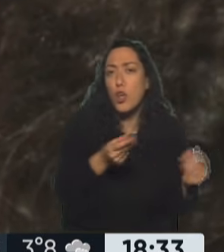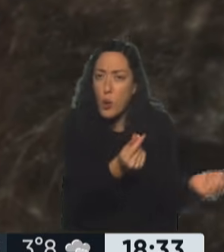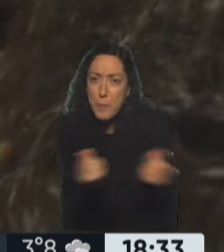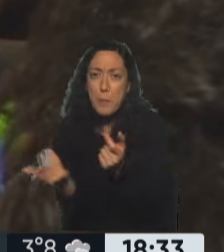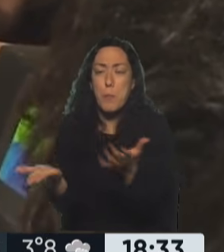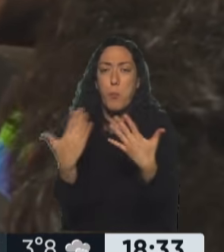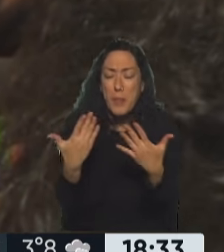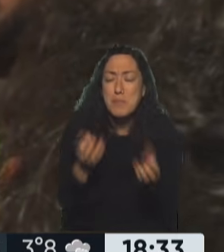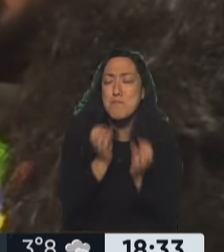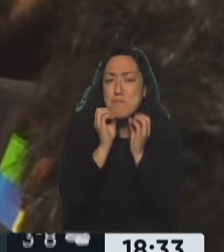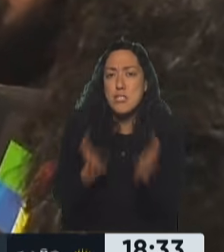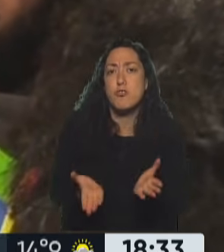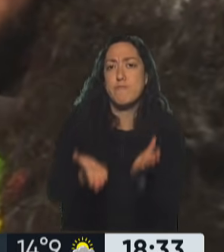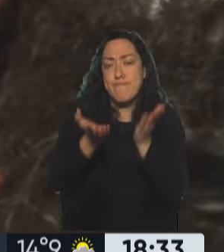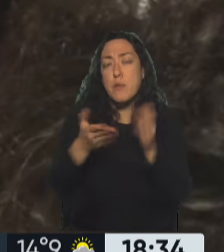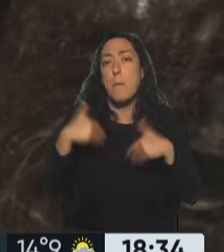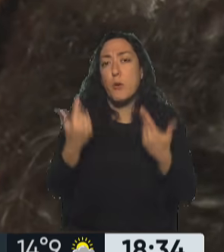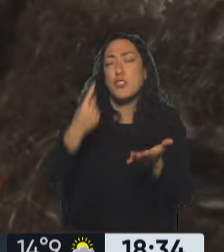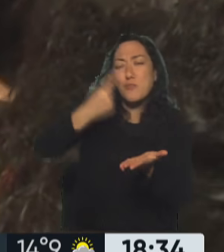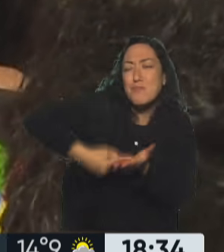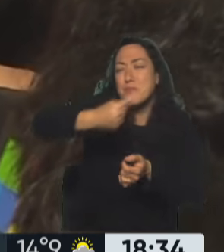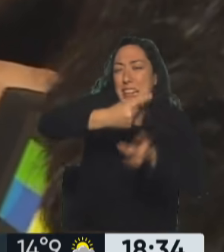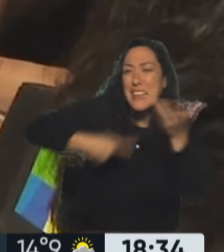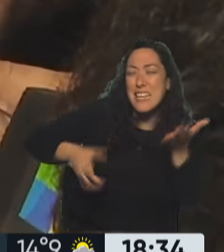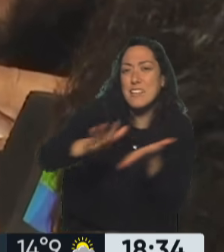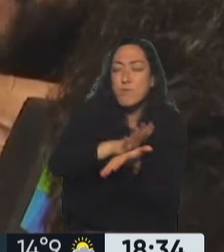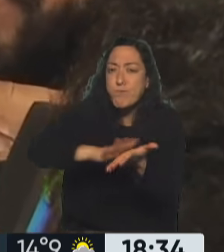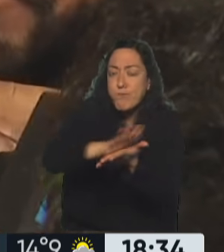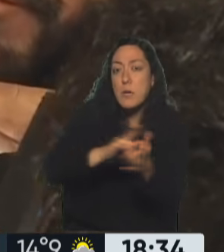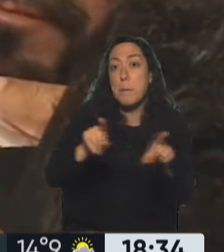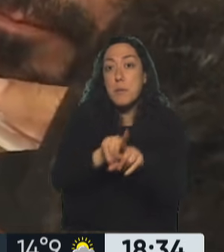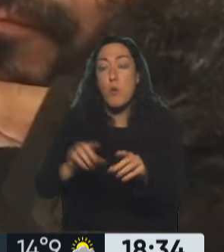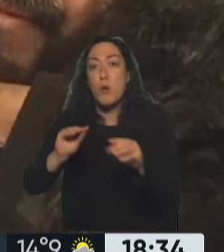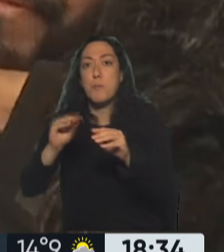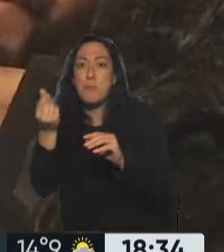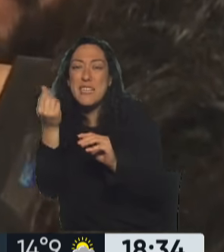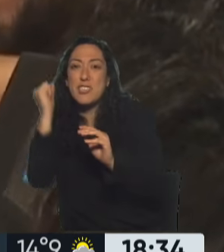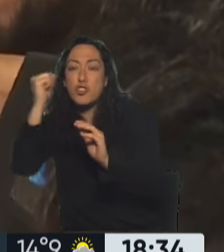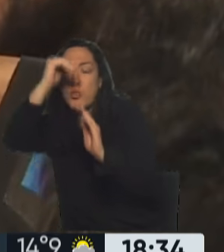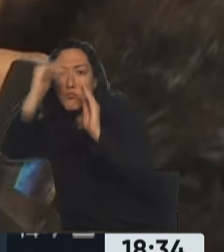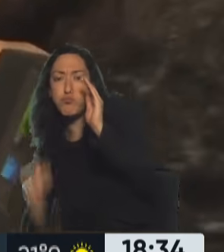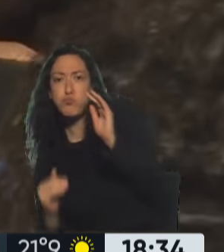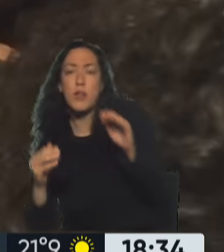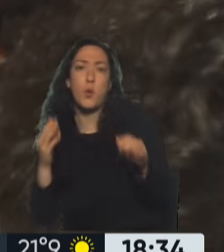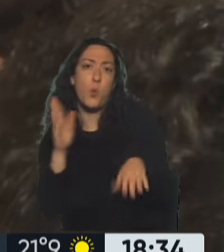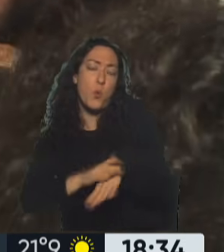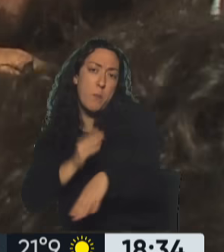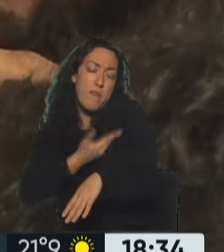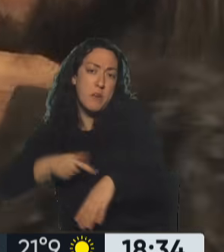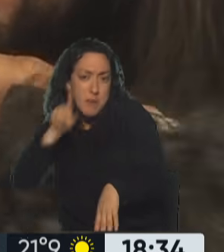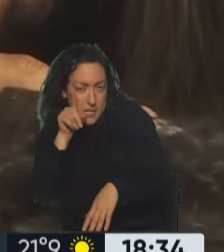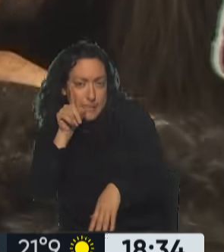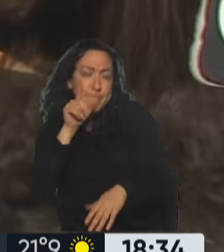eso, digamos, mirar medidas paliativas del impacto de la devaluación que le impuso el Fondo Monetario Internacional a la